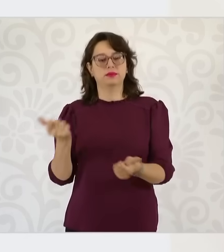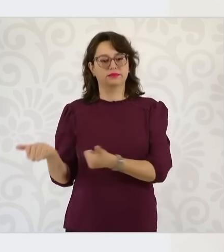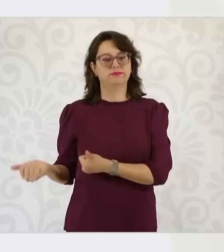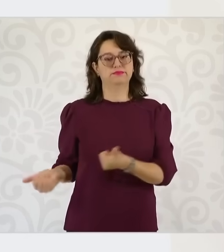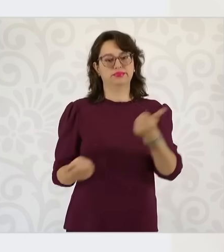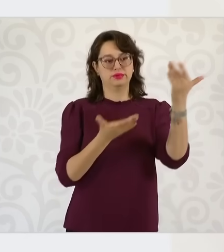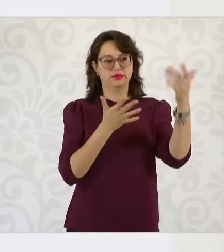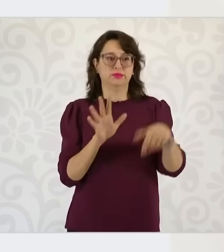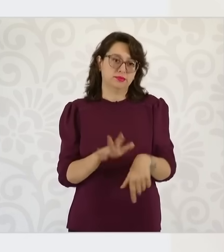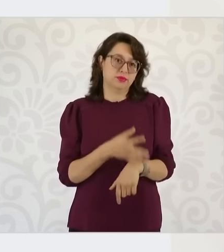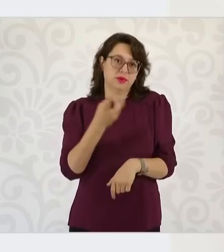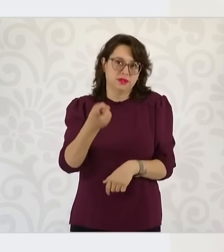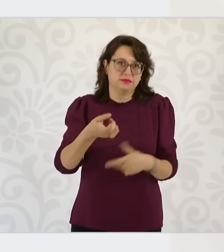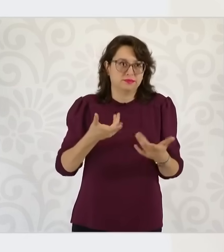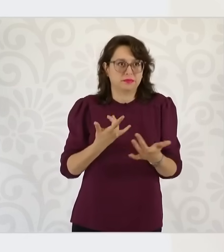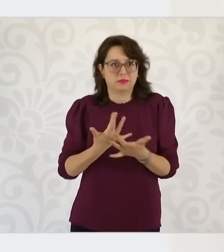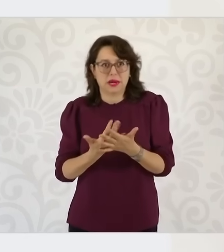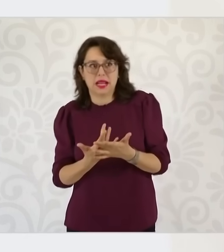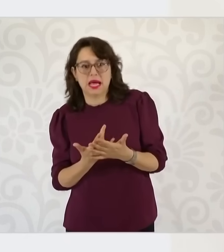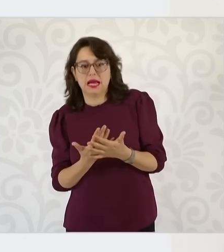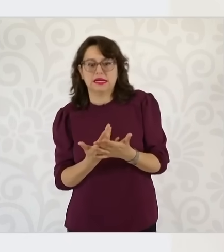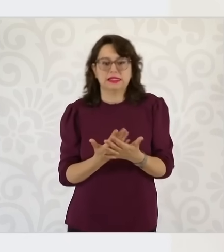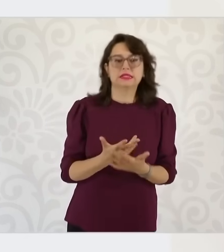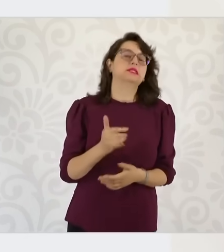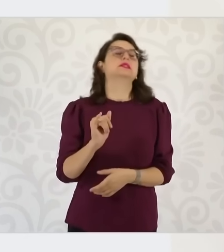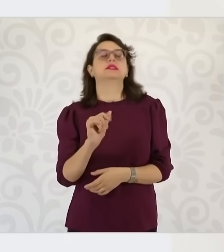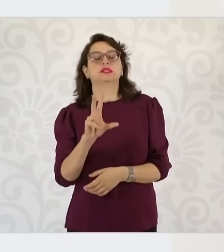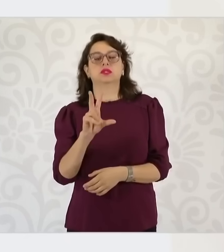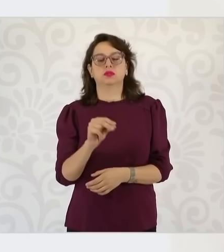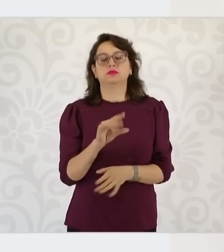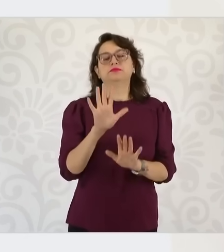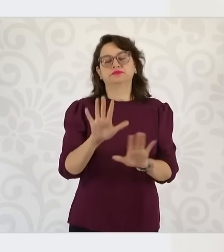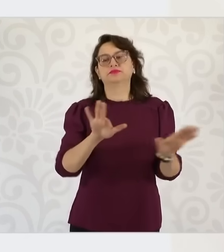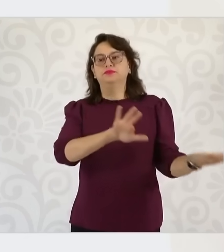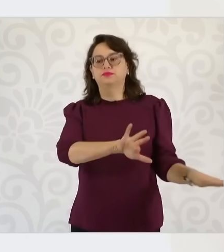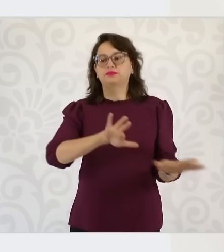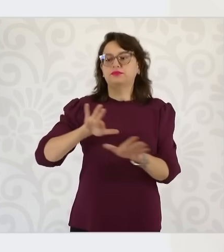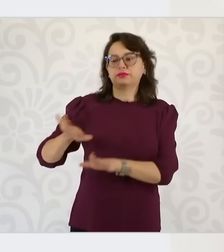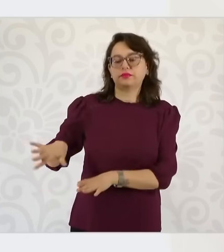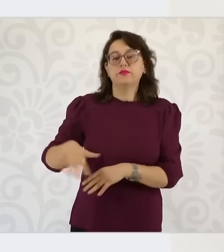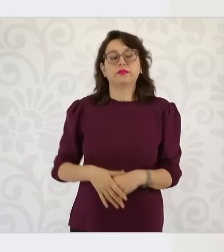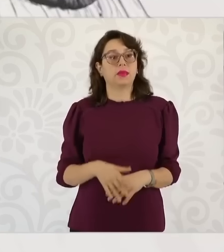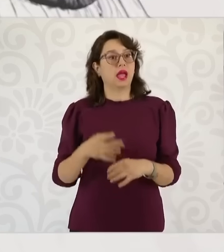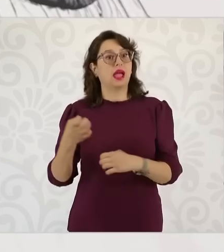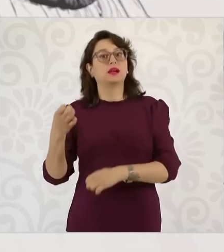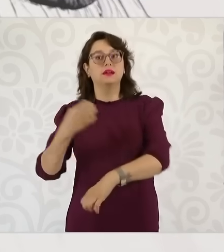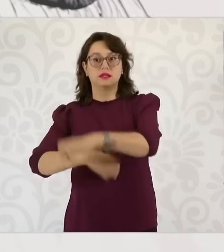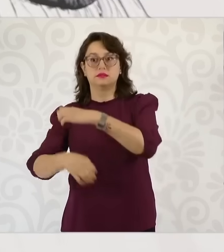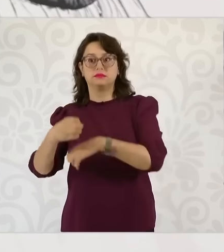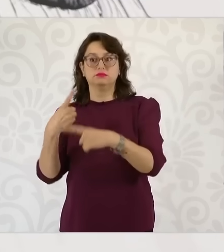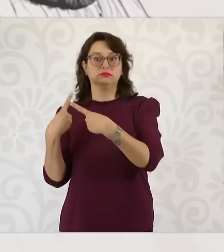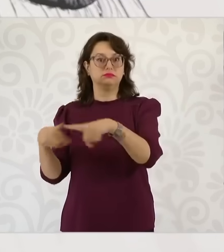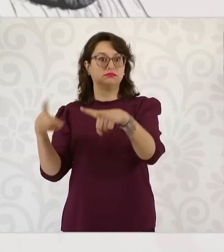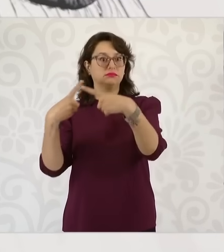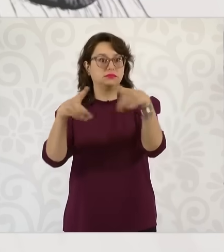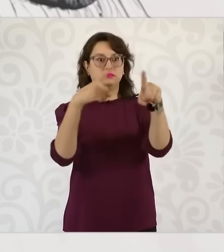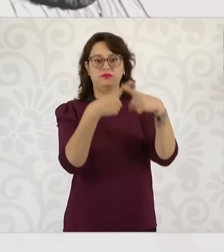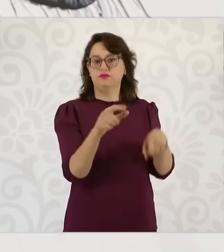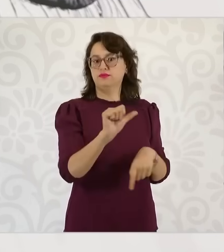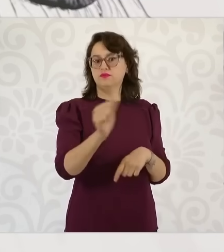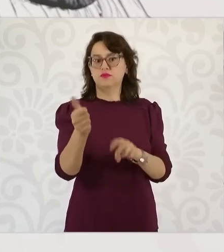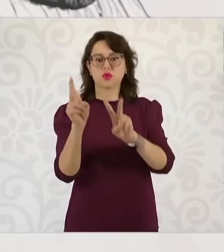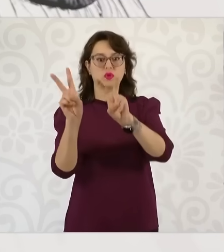que ver con ello. Lo relevante, como tú dices, más allá de la automotriz, es que muchas otras empresas manufactureras, pues